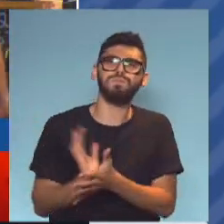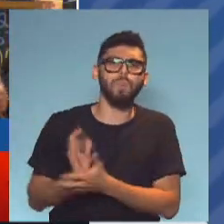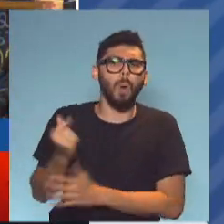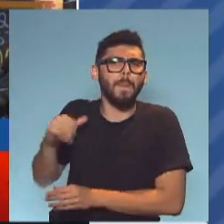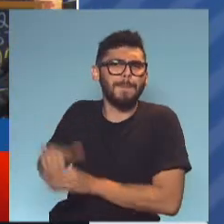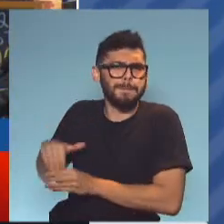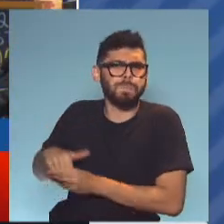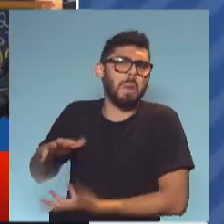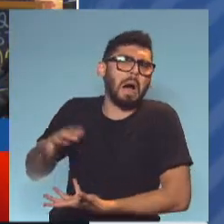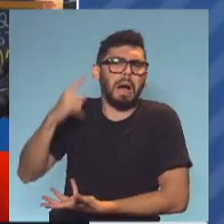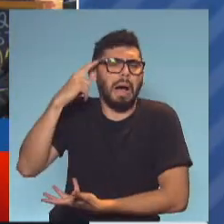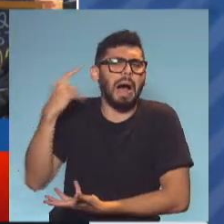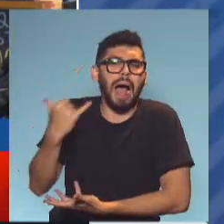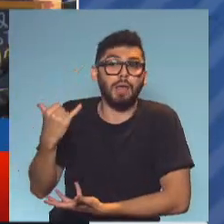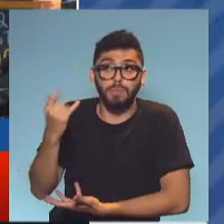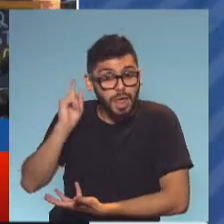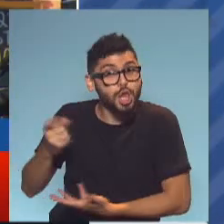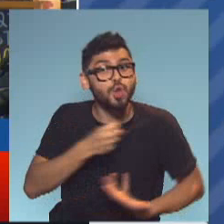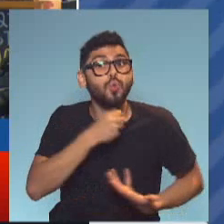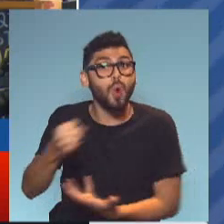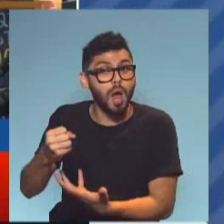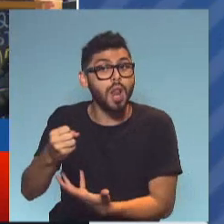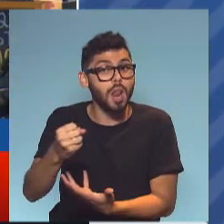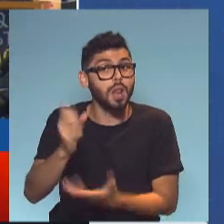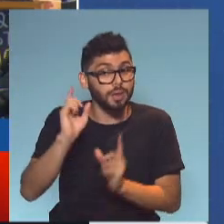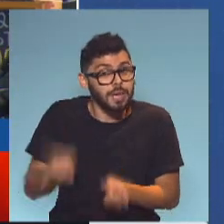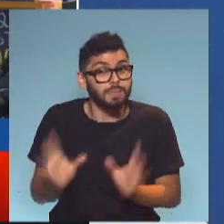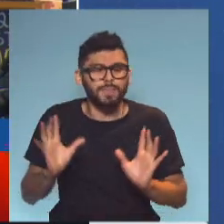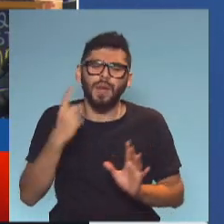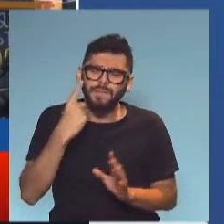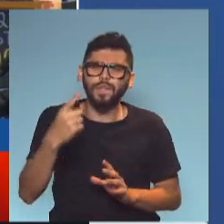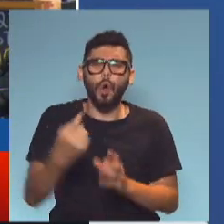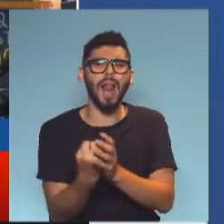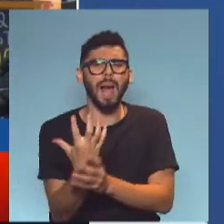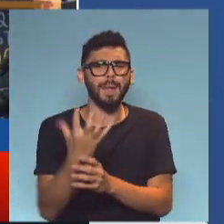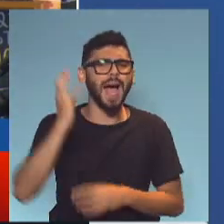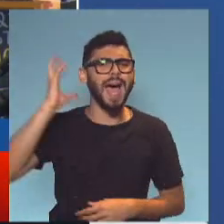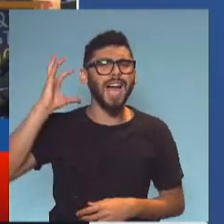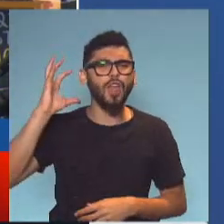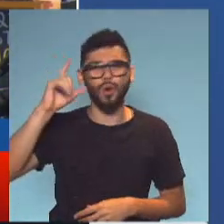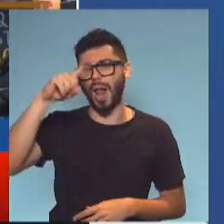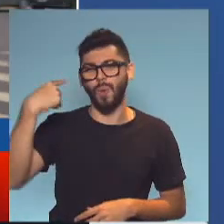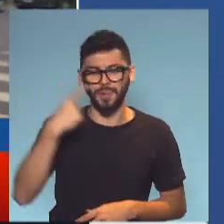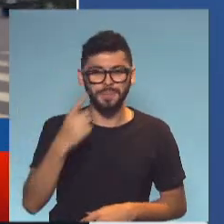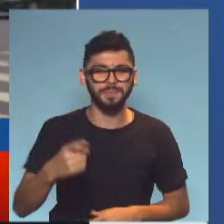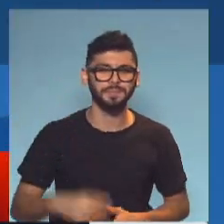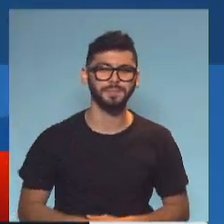también fueron ayudadas. Veremos qué ocurre. Vamos a escuchar justamente, a propósito de esto, declaraciones de esta mañana radiales del presidente Alberto